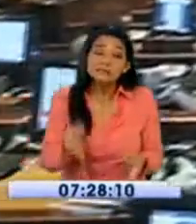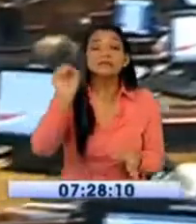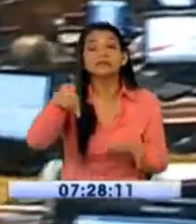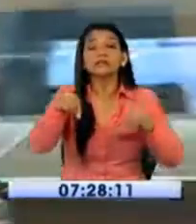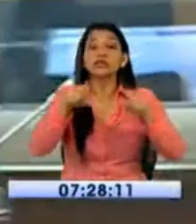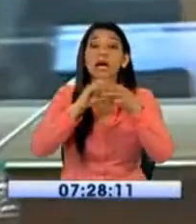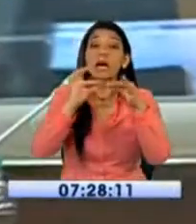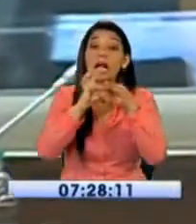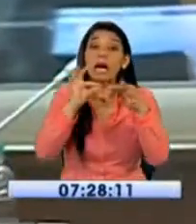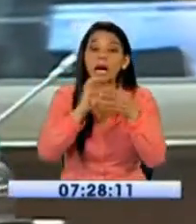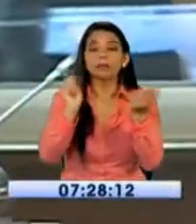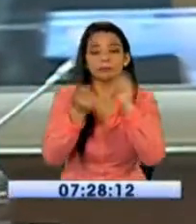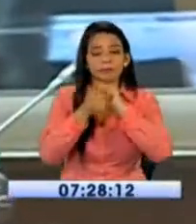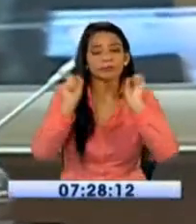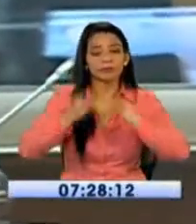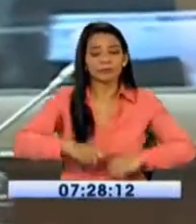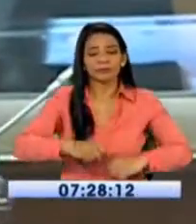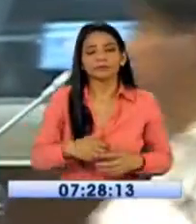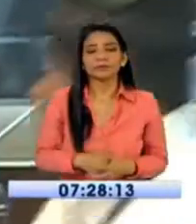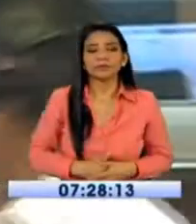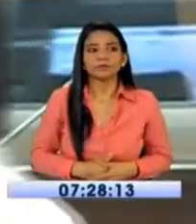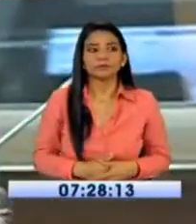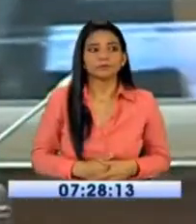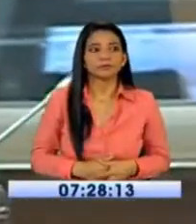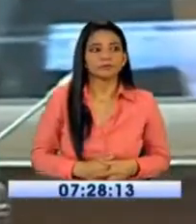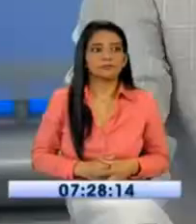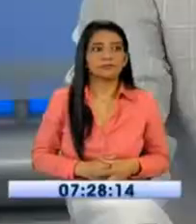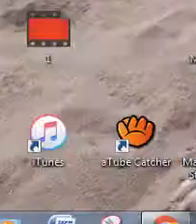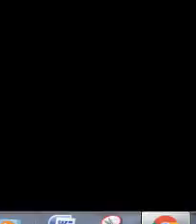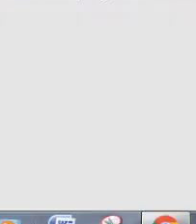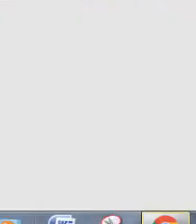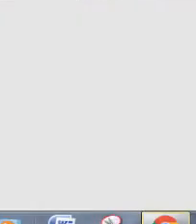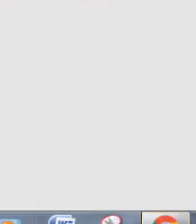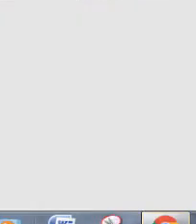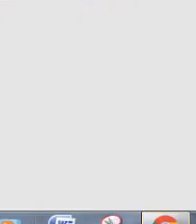texto informó héctor romero